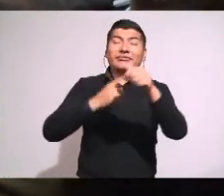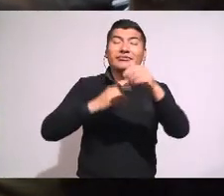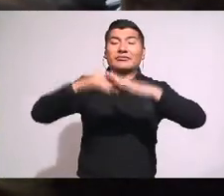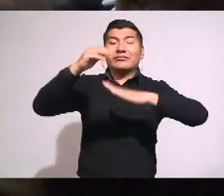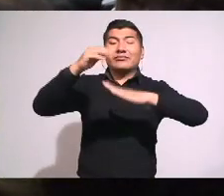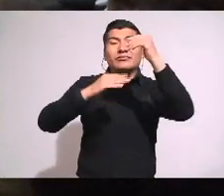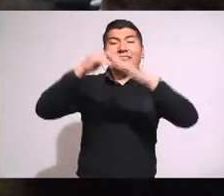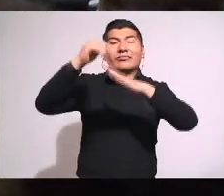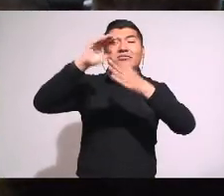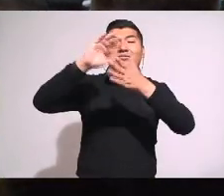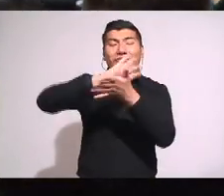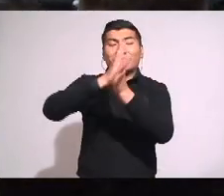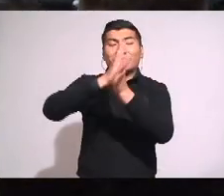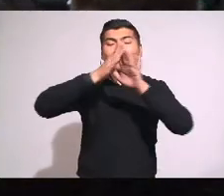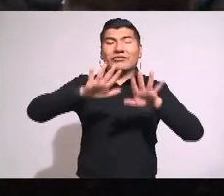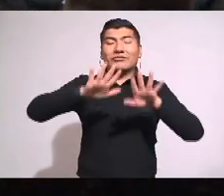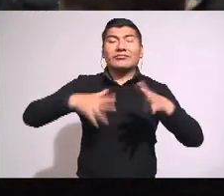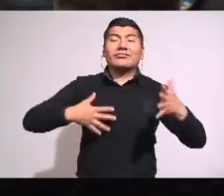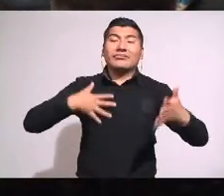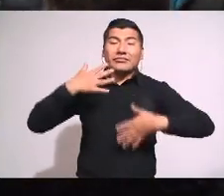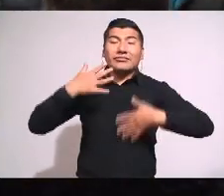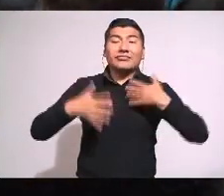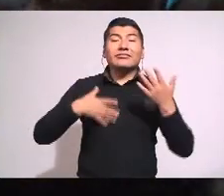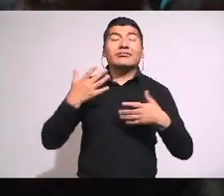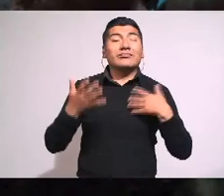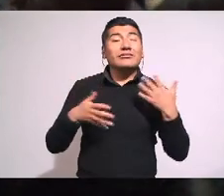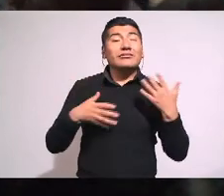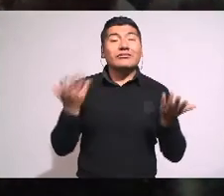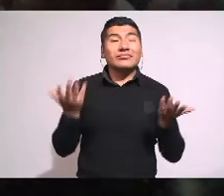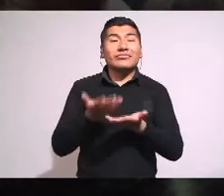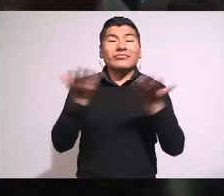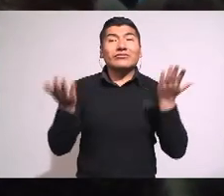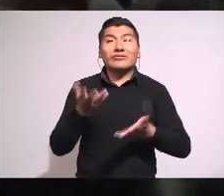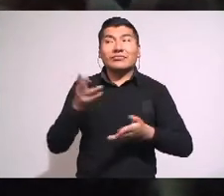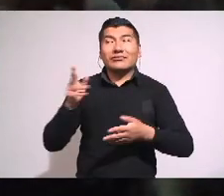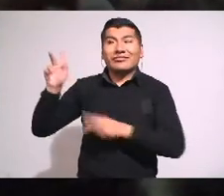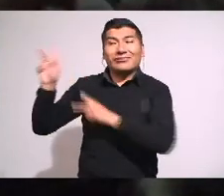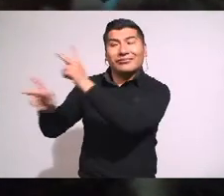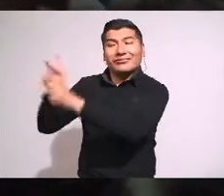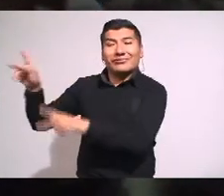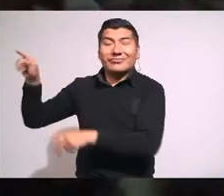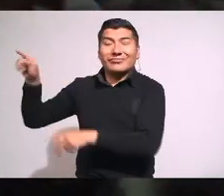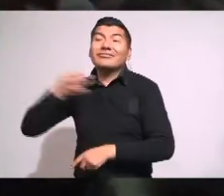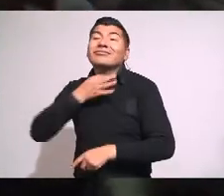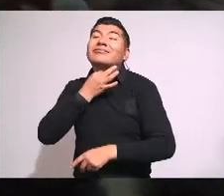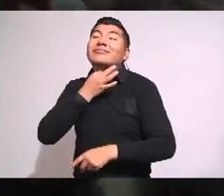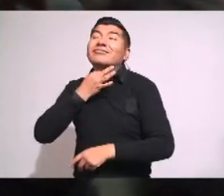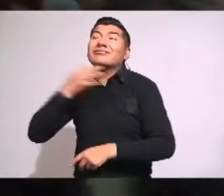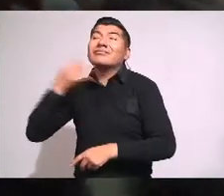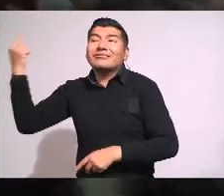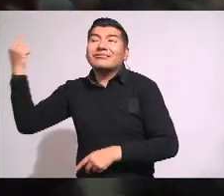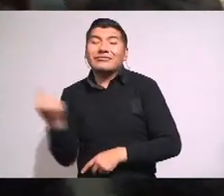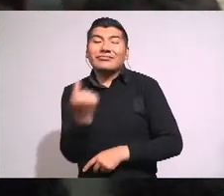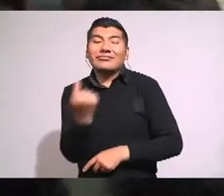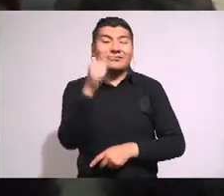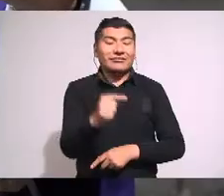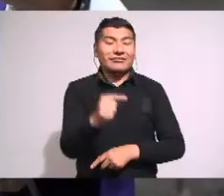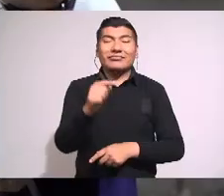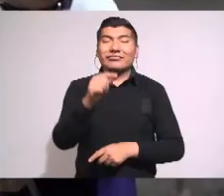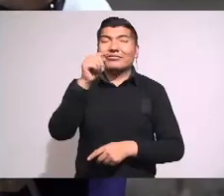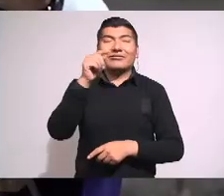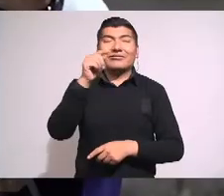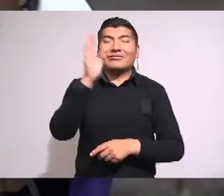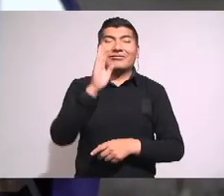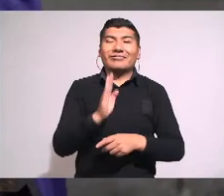construcción de su paz y felicidad. Donde están metidos los terceros, nunca va a funcionar